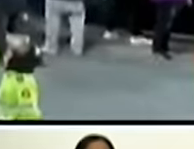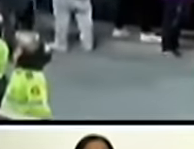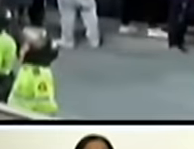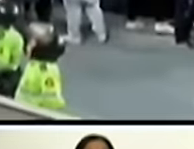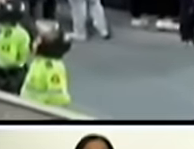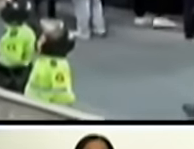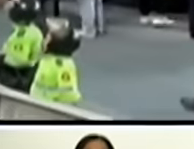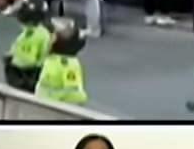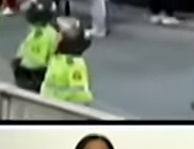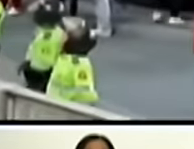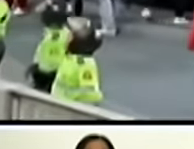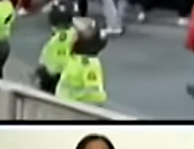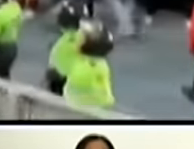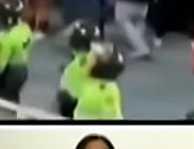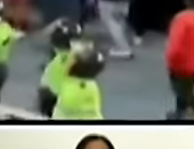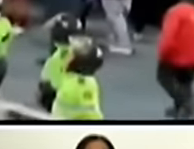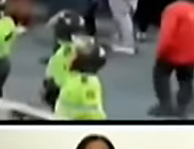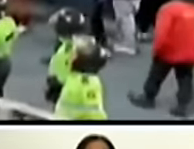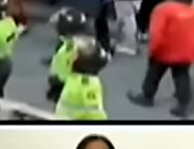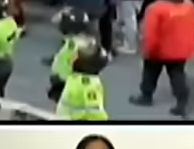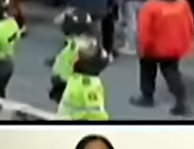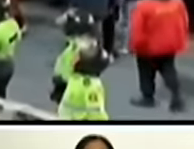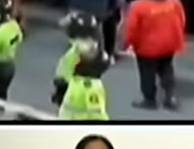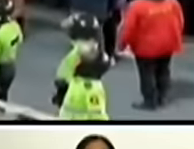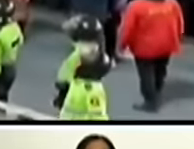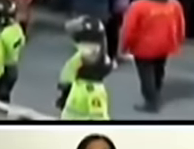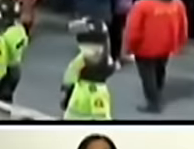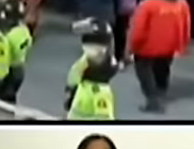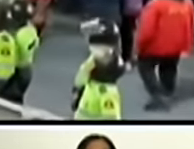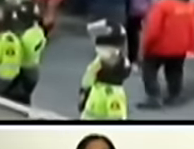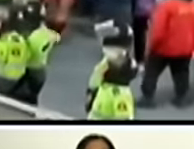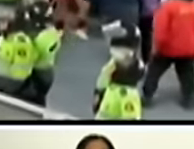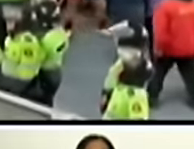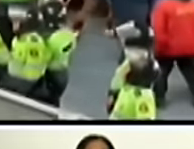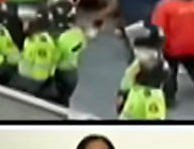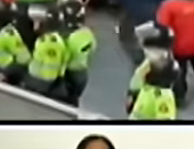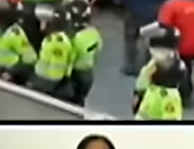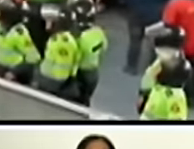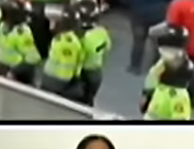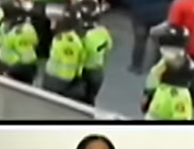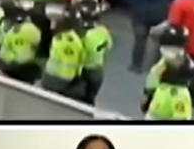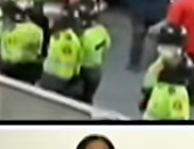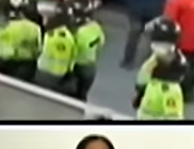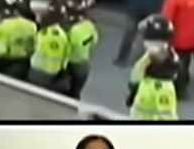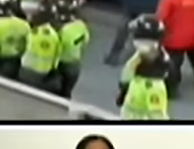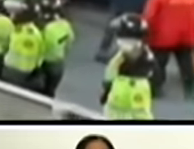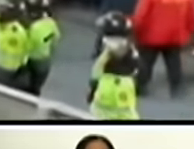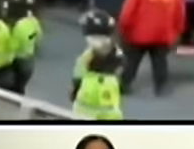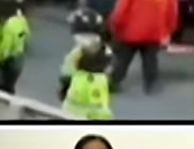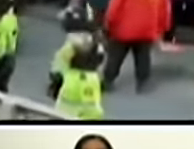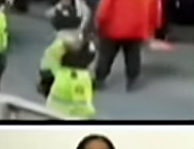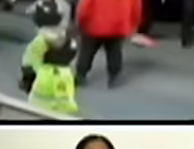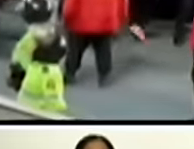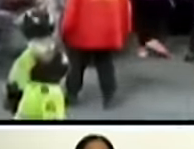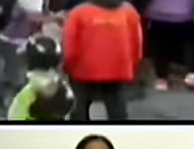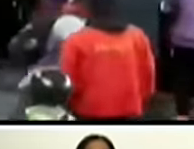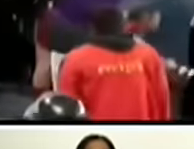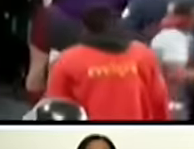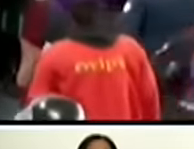hacen es trabajar sobreexplotado, la xenofobia. Eso viene de tiempos de